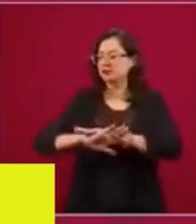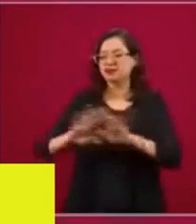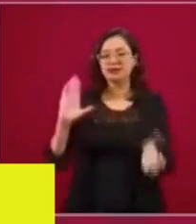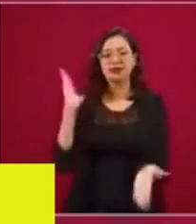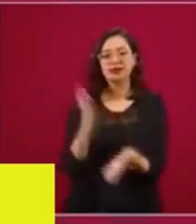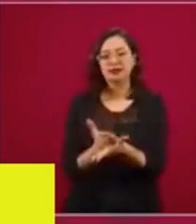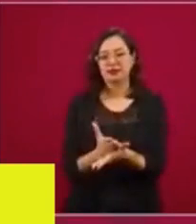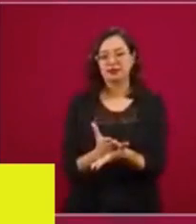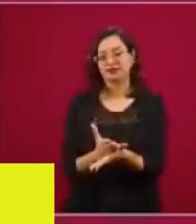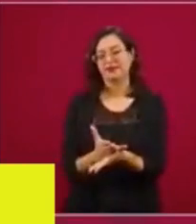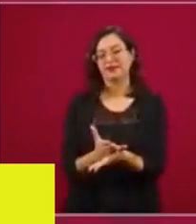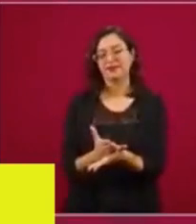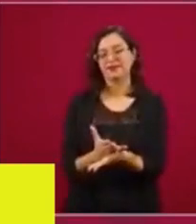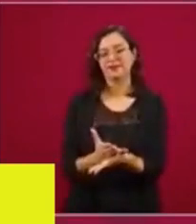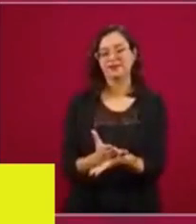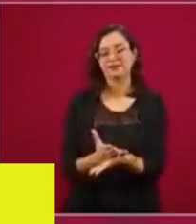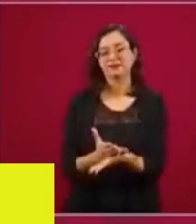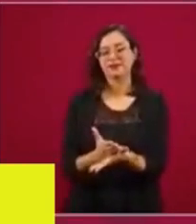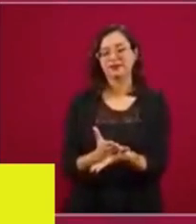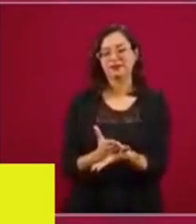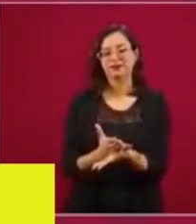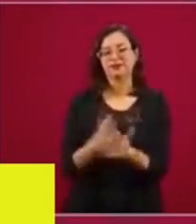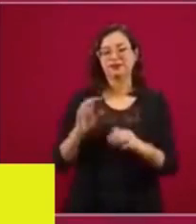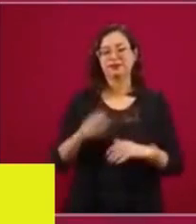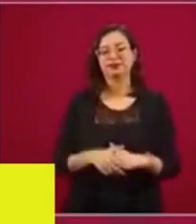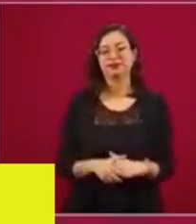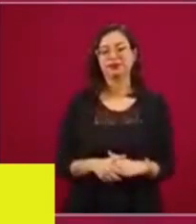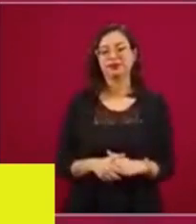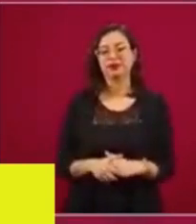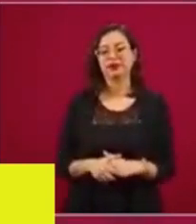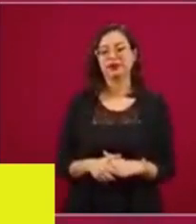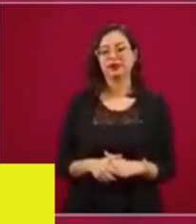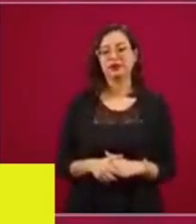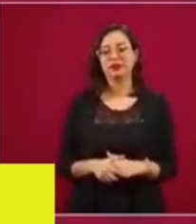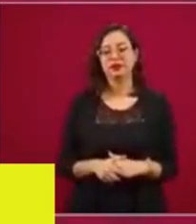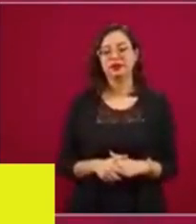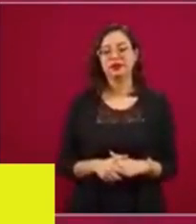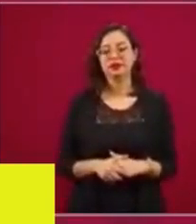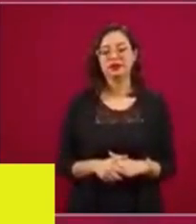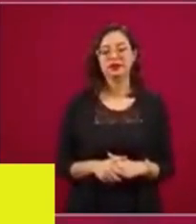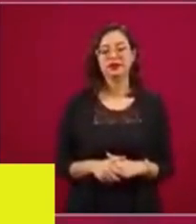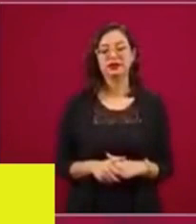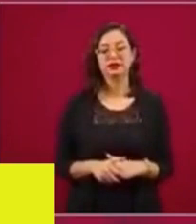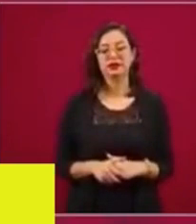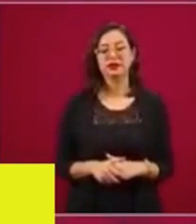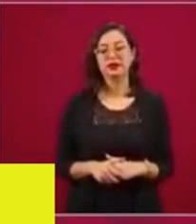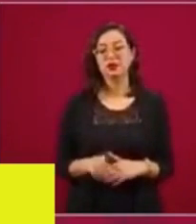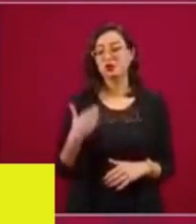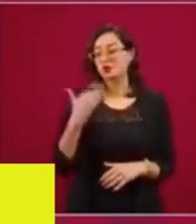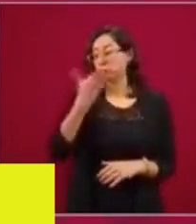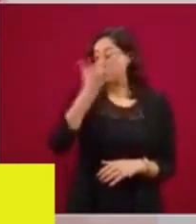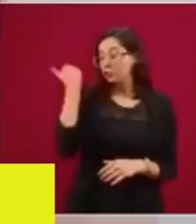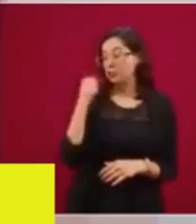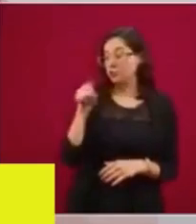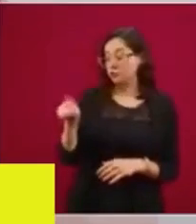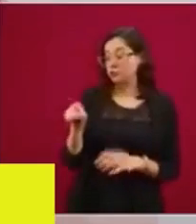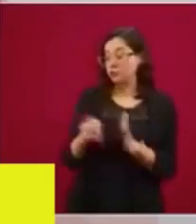Ya nada más, no sé si en Expansión ya dieron a conocer